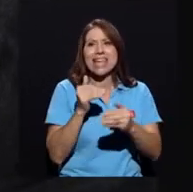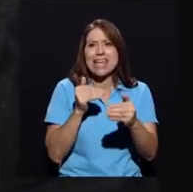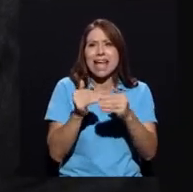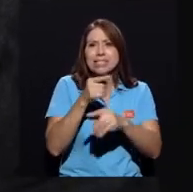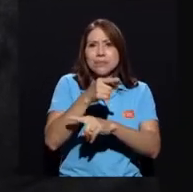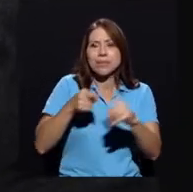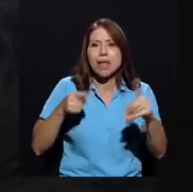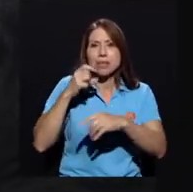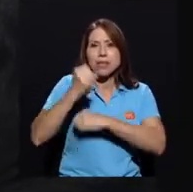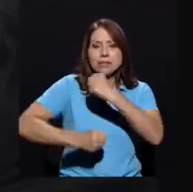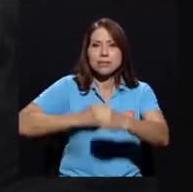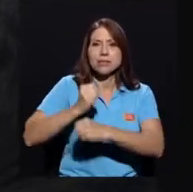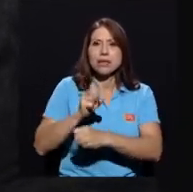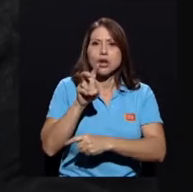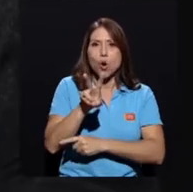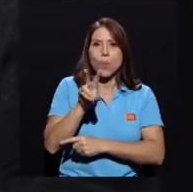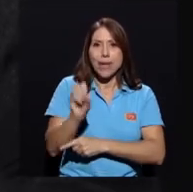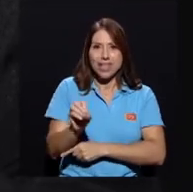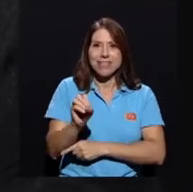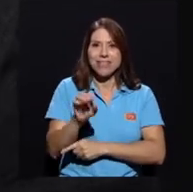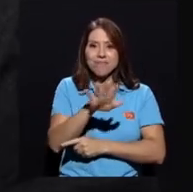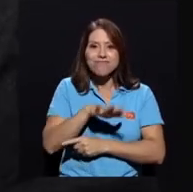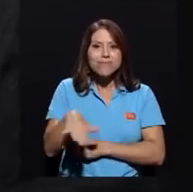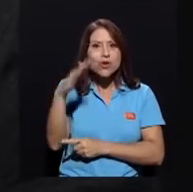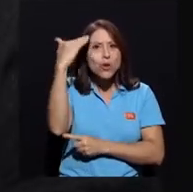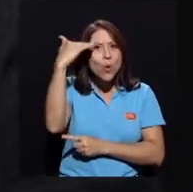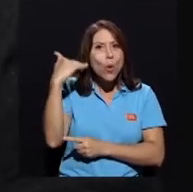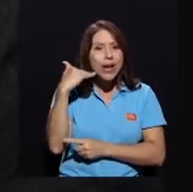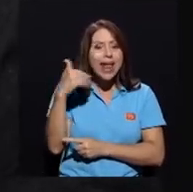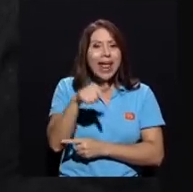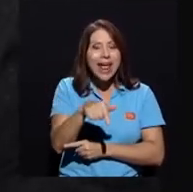del siglo XX había sido una colonia que había sufrido